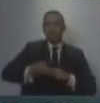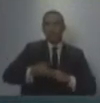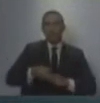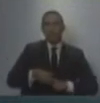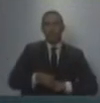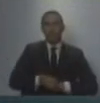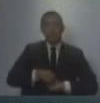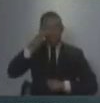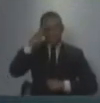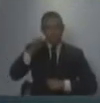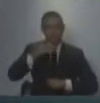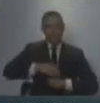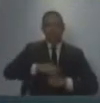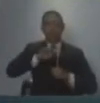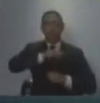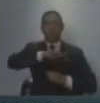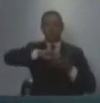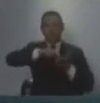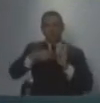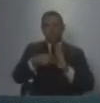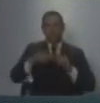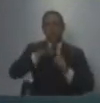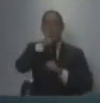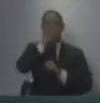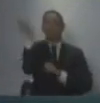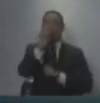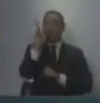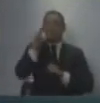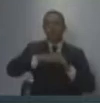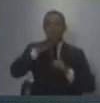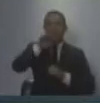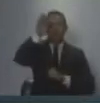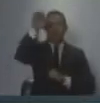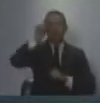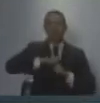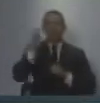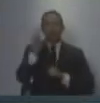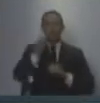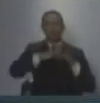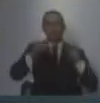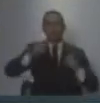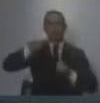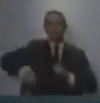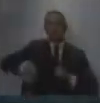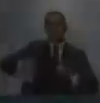fundamental, para lo que va a representar la Venezuela del futuro, la Venezuela de este siglo XXI.